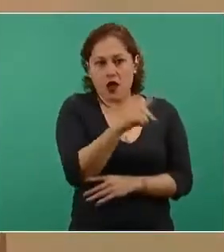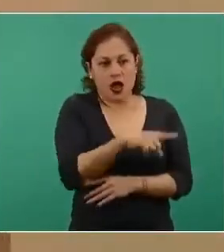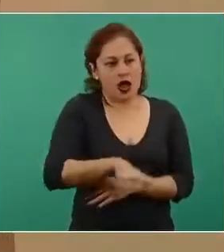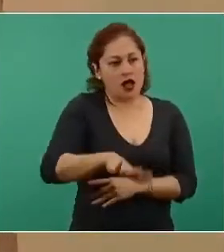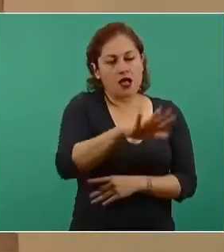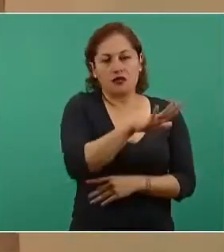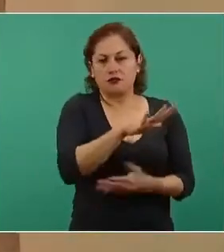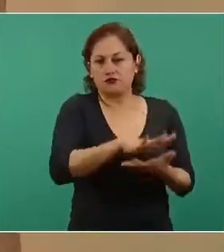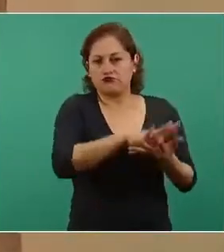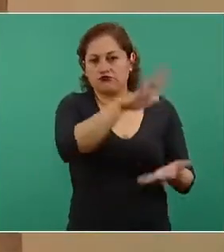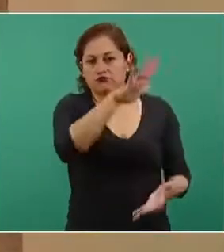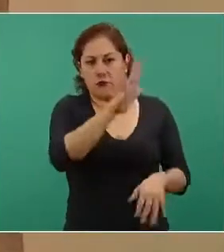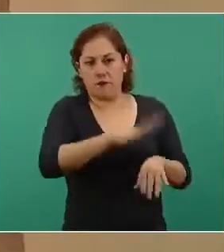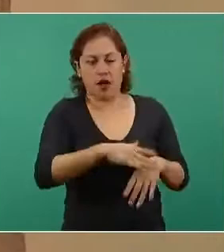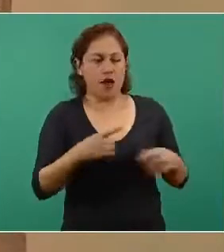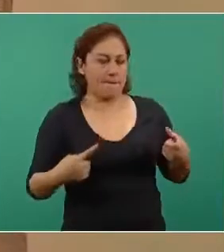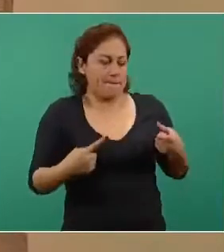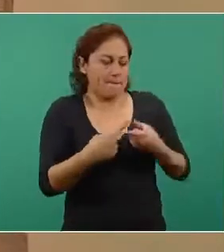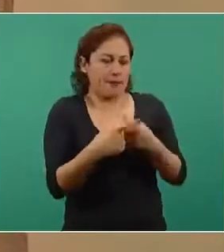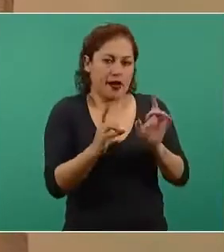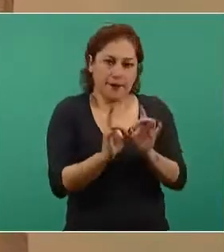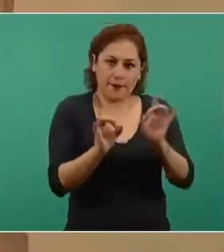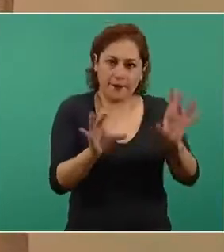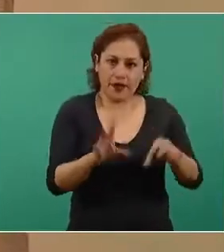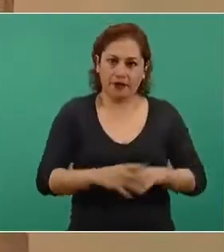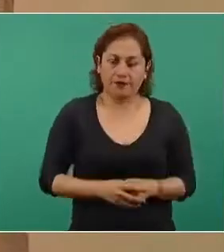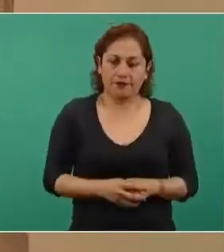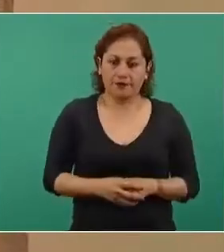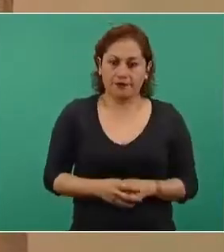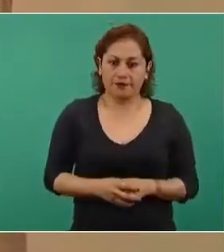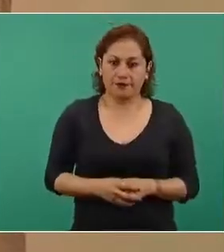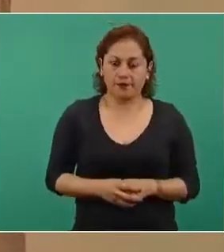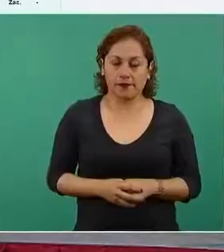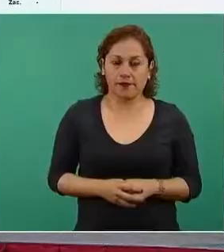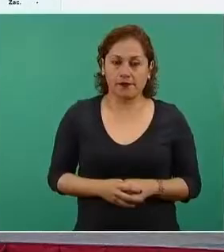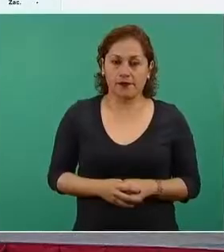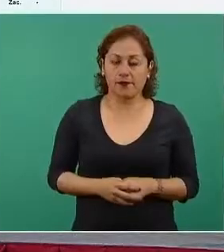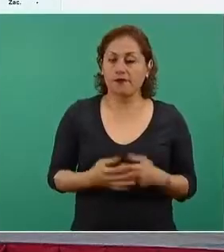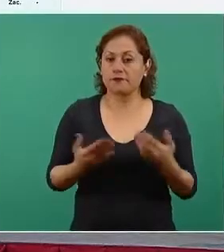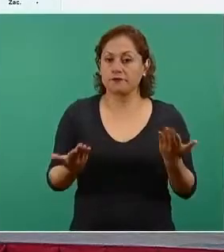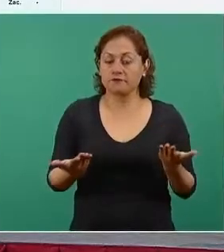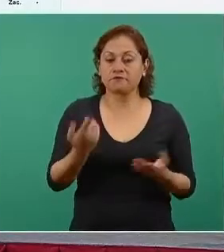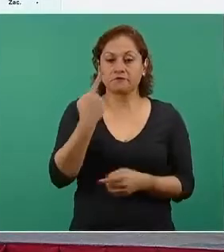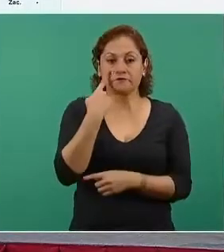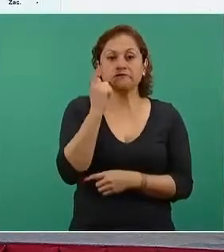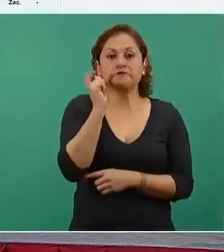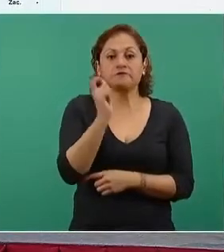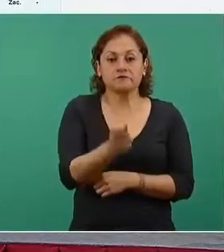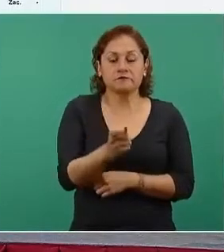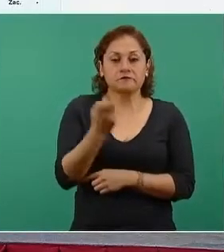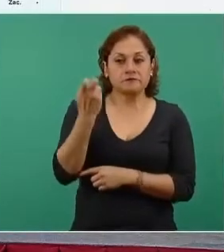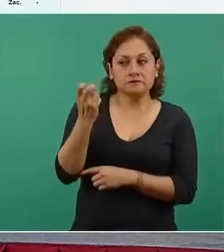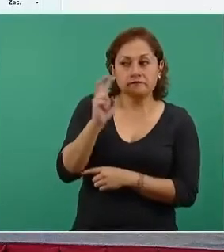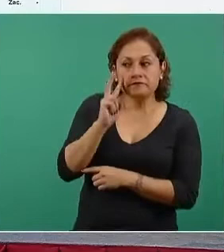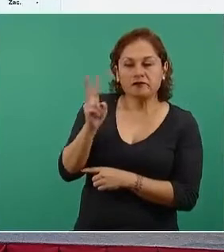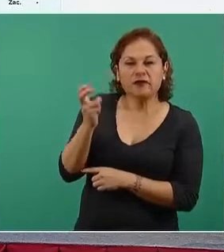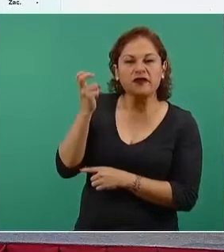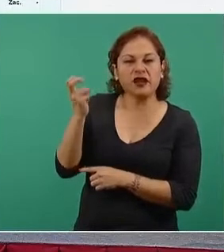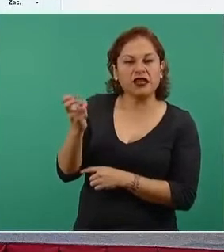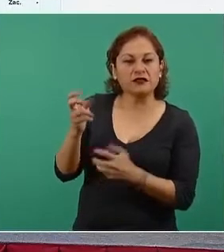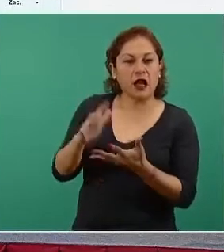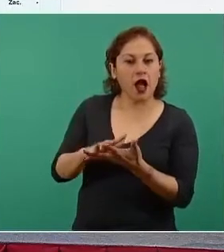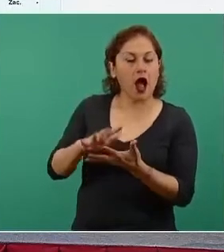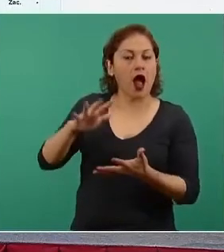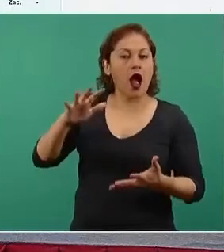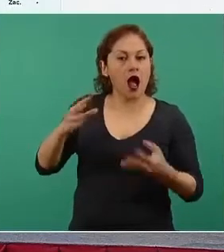mayor notificación de los eventos en esta vacuna. Es decir, esta cifra no significa que tengamos